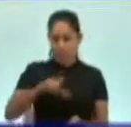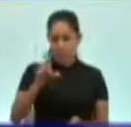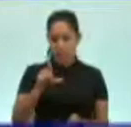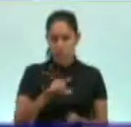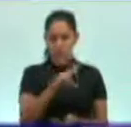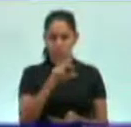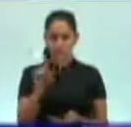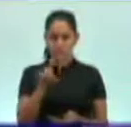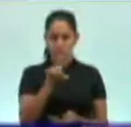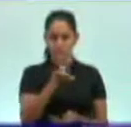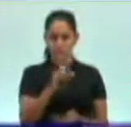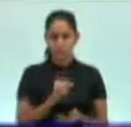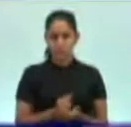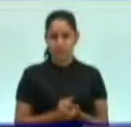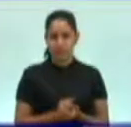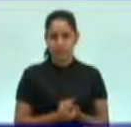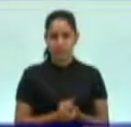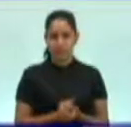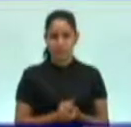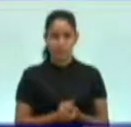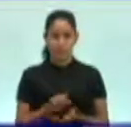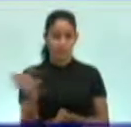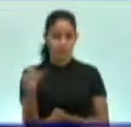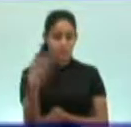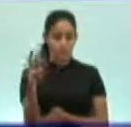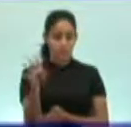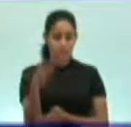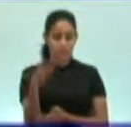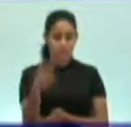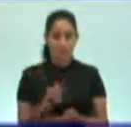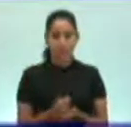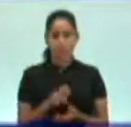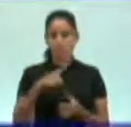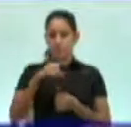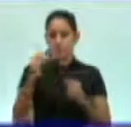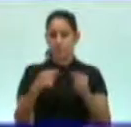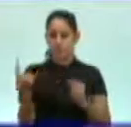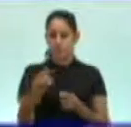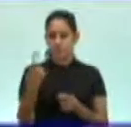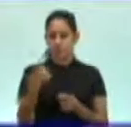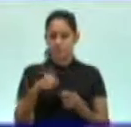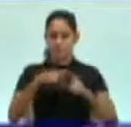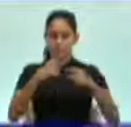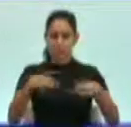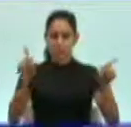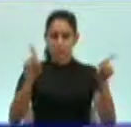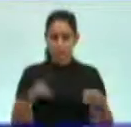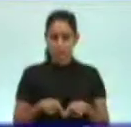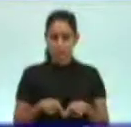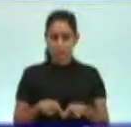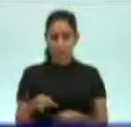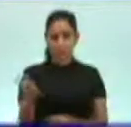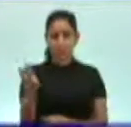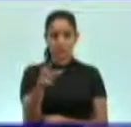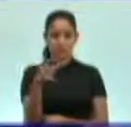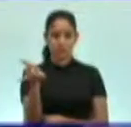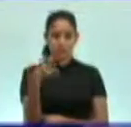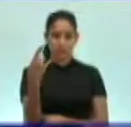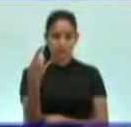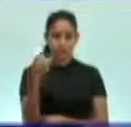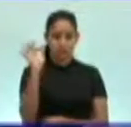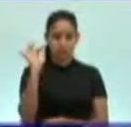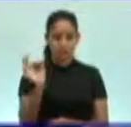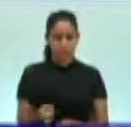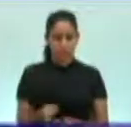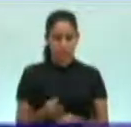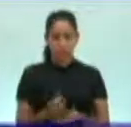2019, establece a la bandera de la estrella solitaria, el himno de Bayamo y el escudo de la Palma Real como los símbolos nacionales de Cuba.